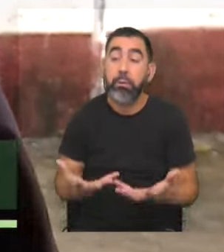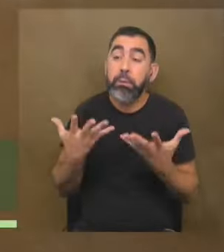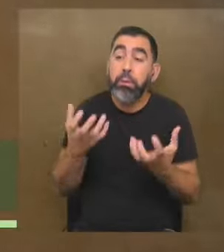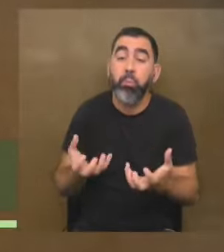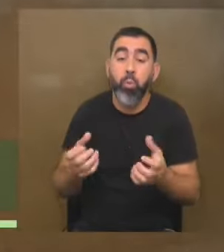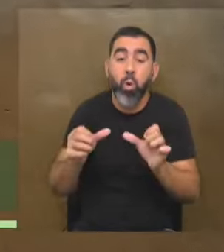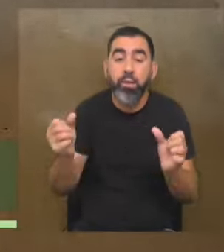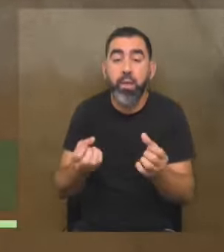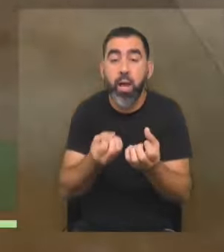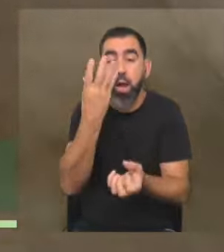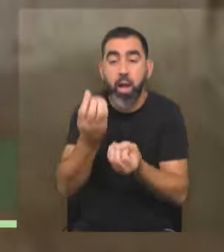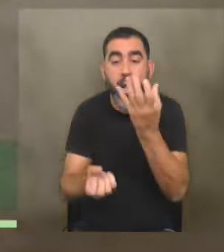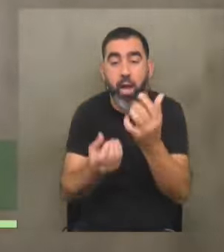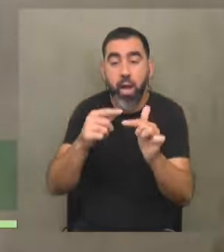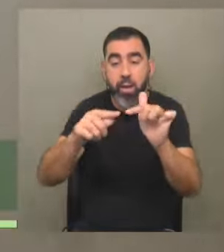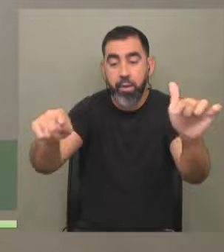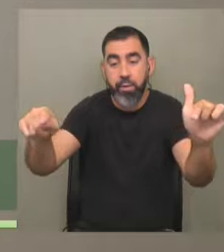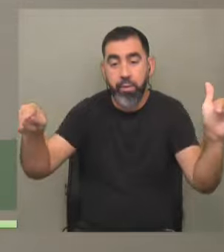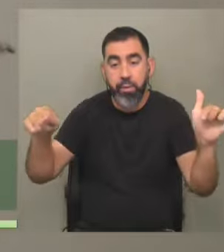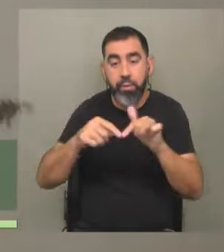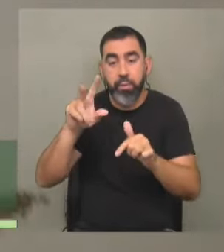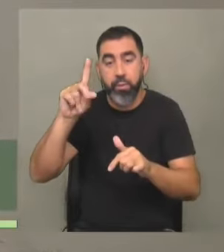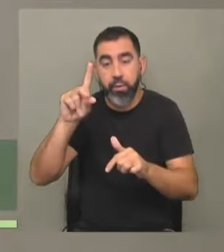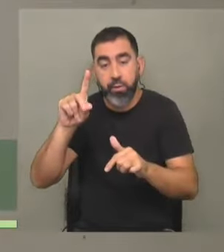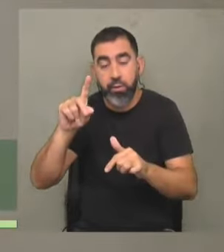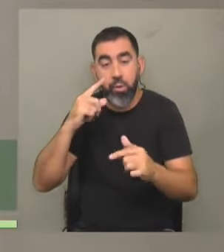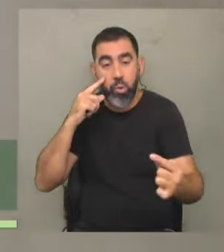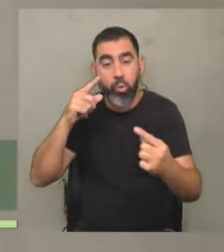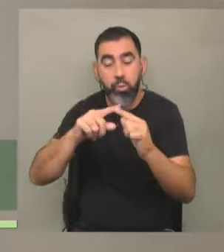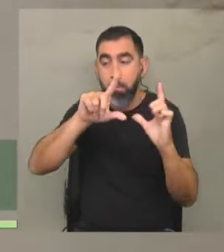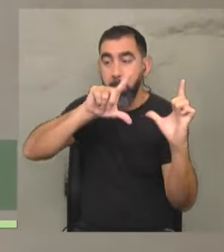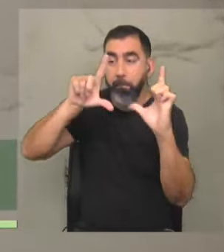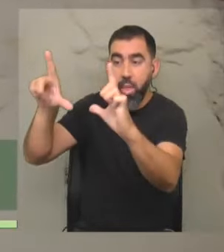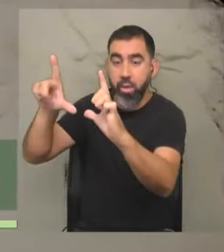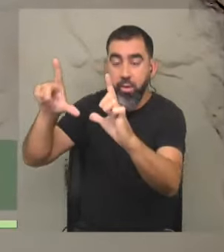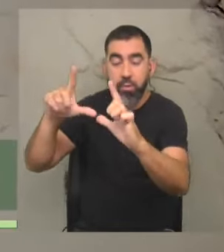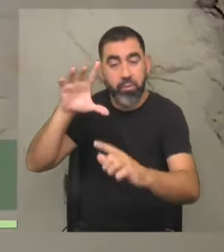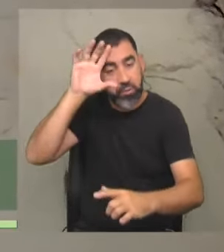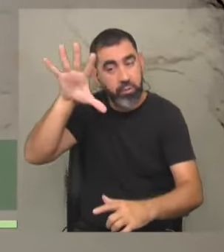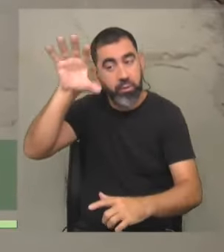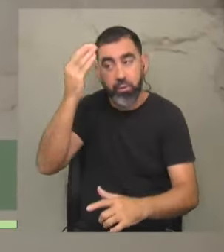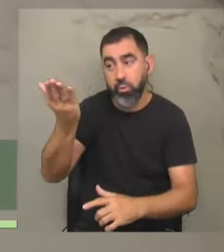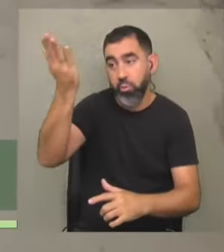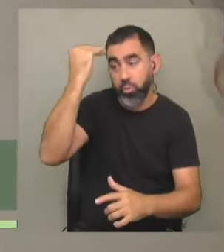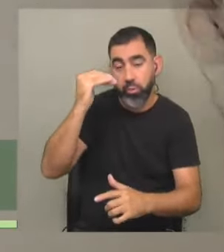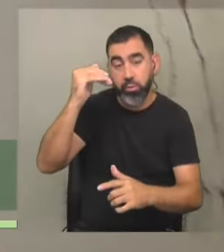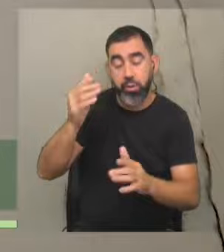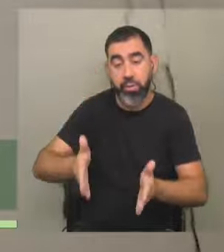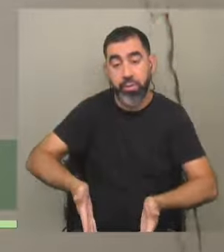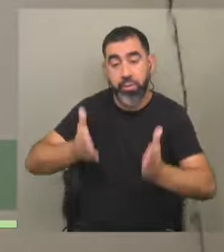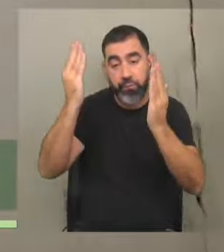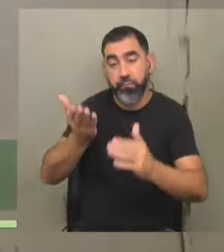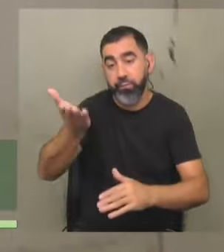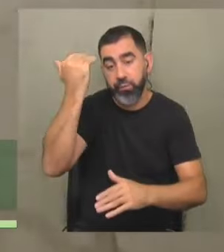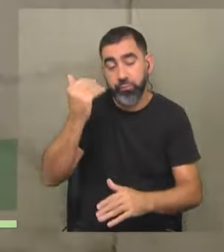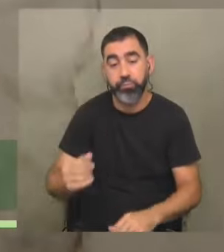jardines del propio de la propia utu la intención nuestra era colocar una placa recordatoria de lo que había sido este edificio